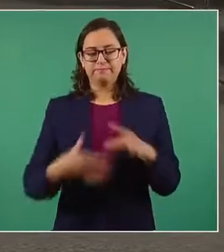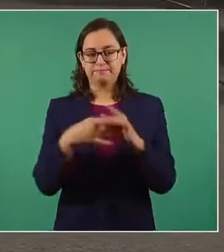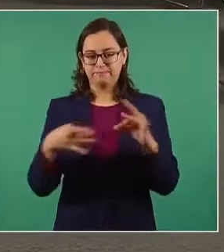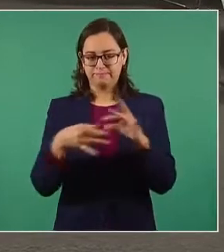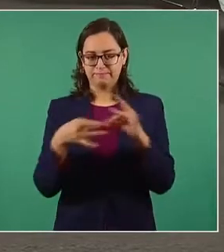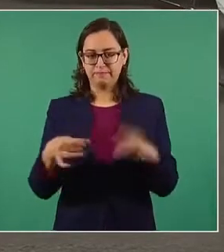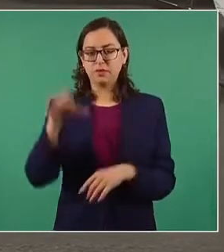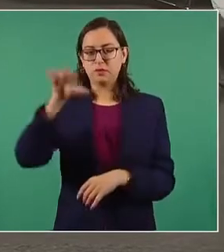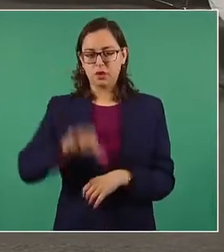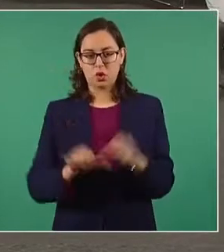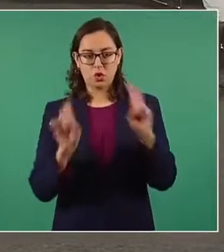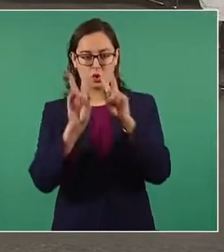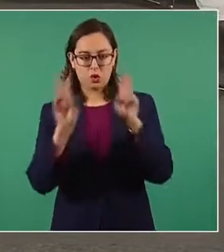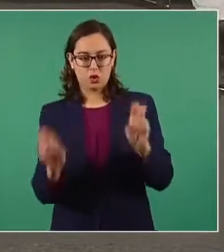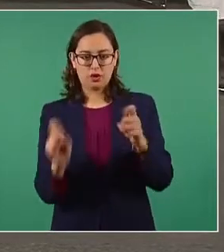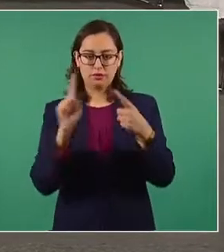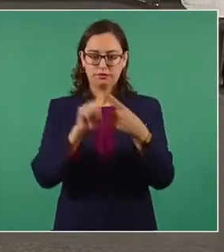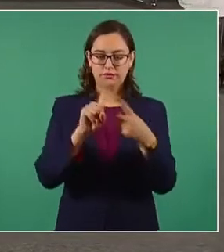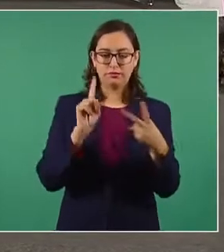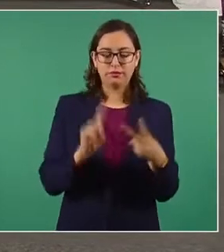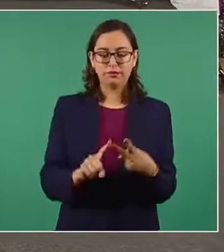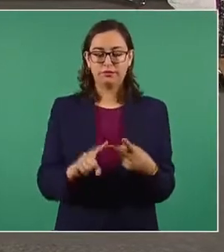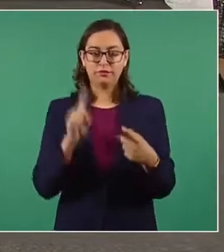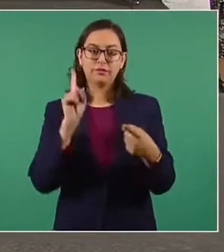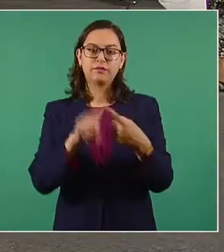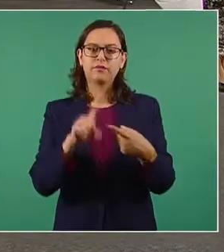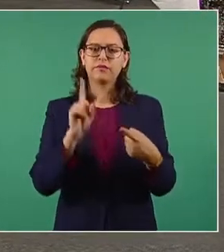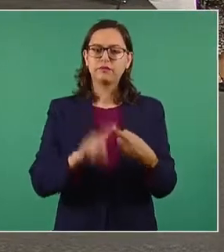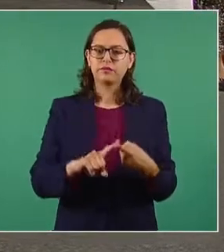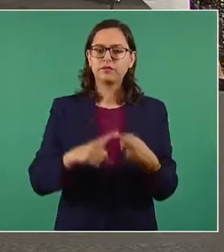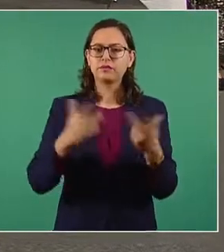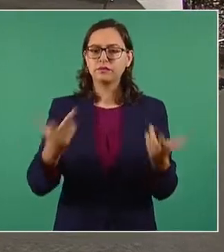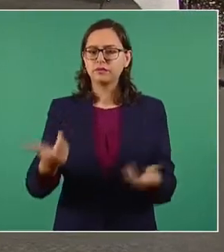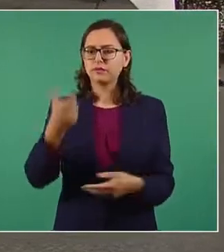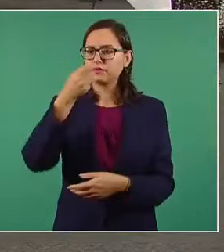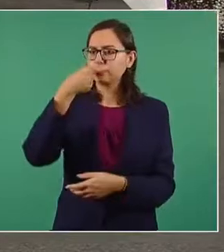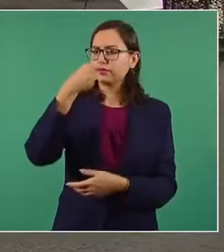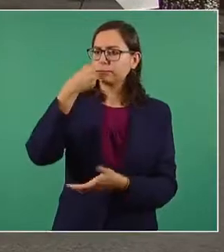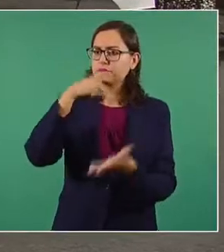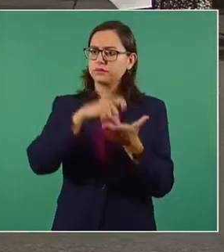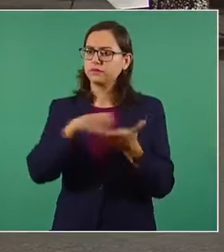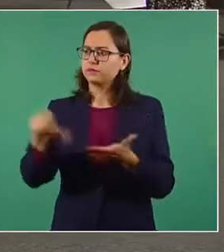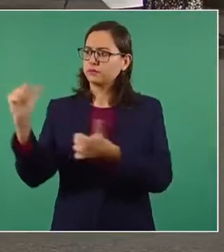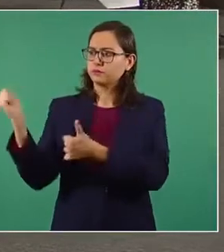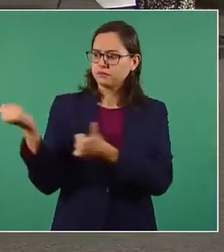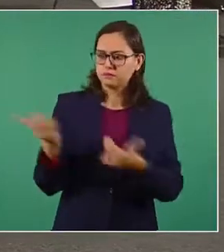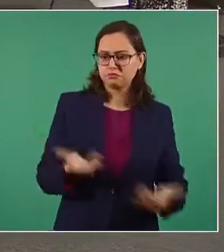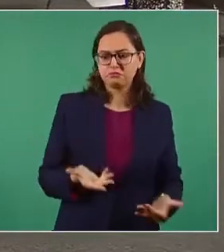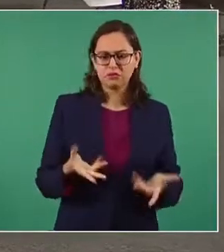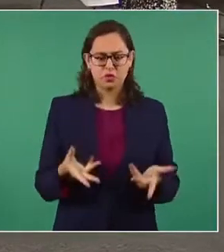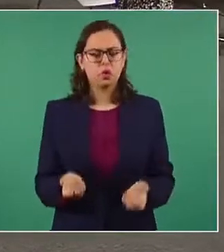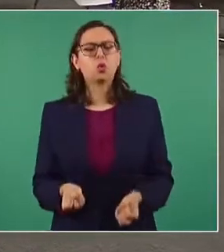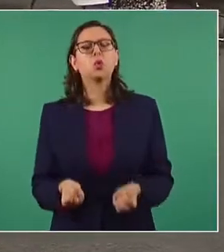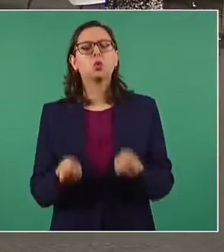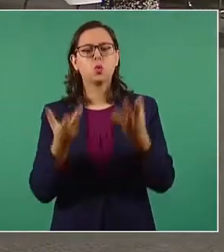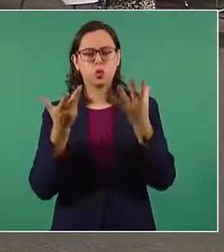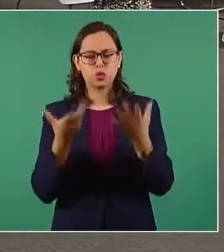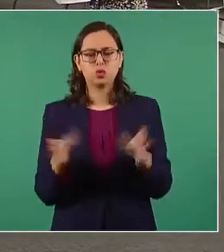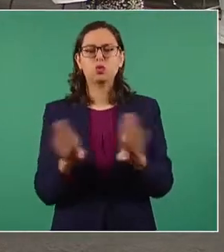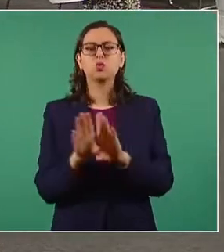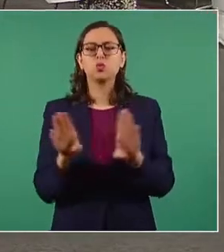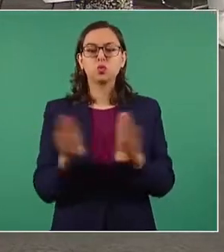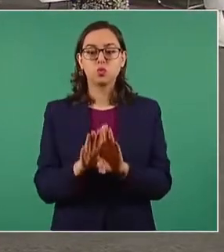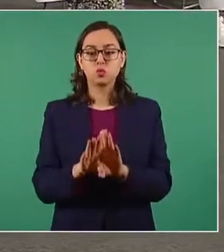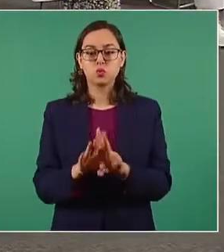la actualización, que ya tenemos costumbre, de los medicamentos, y uno también muy especial, que es la última fase